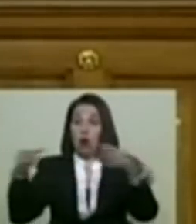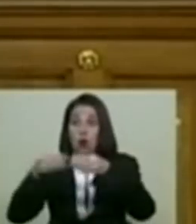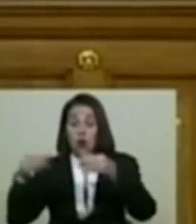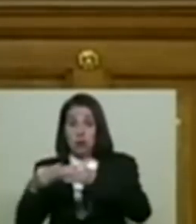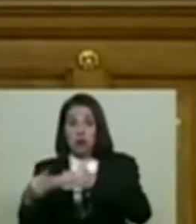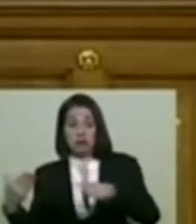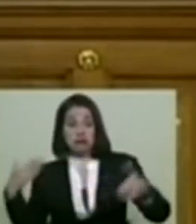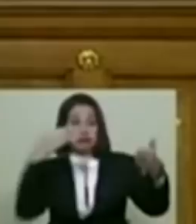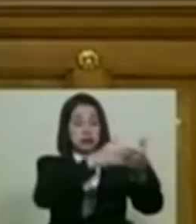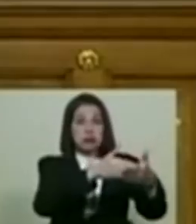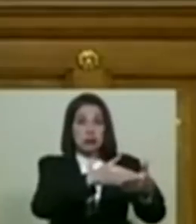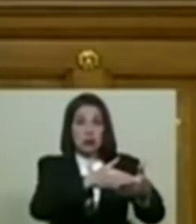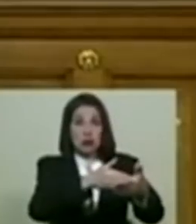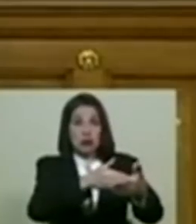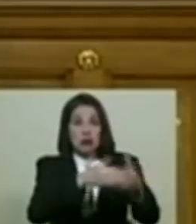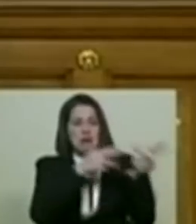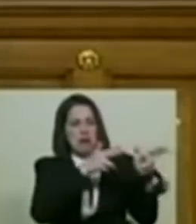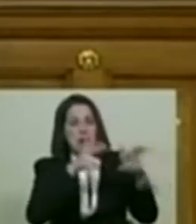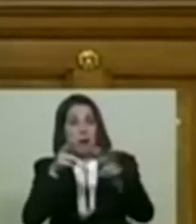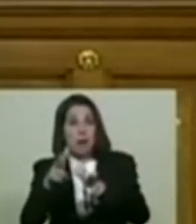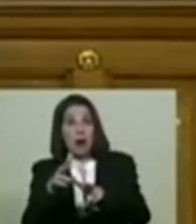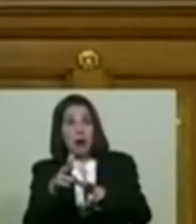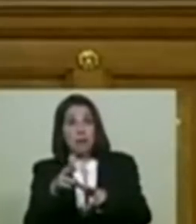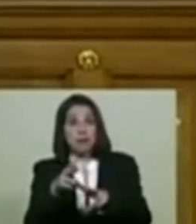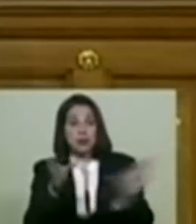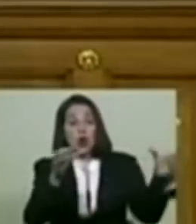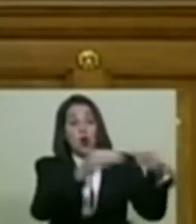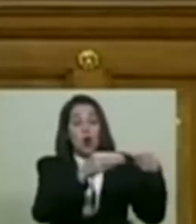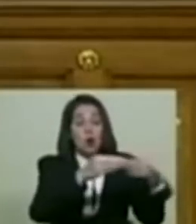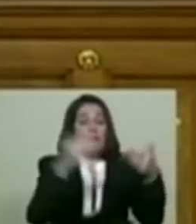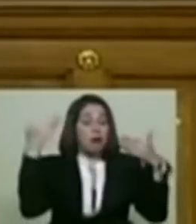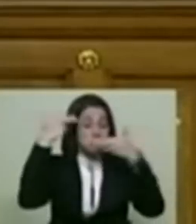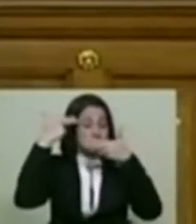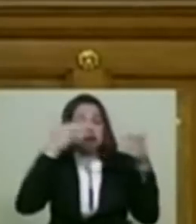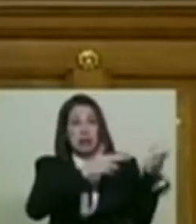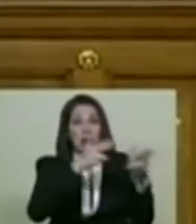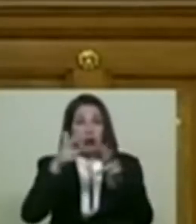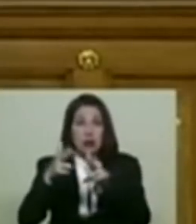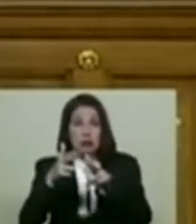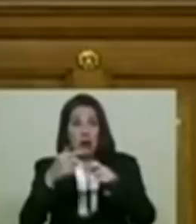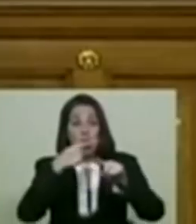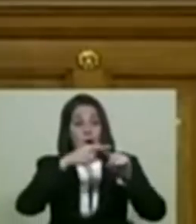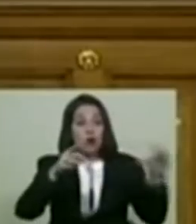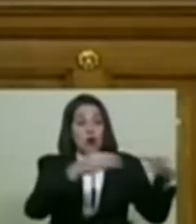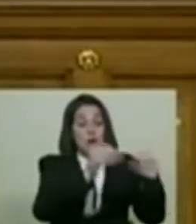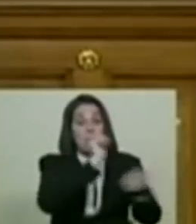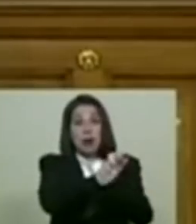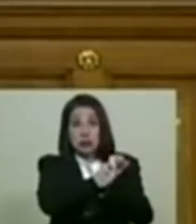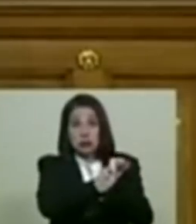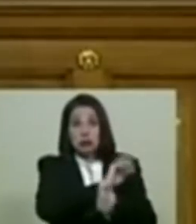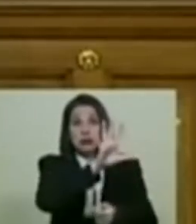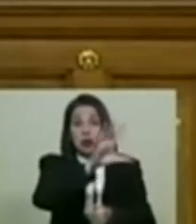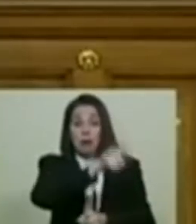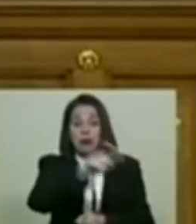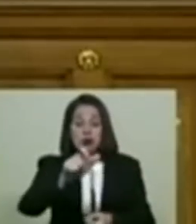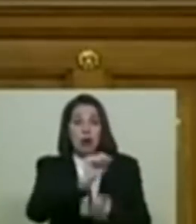actuar, cayeron abatidos, una parte del grupo terrorista, otra está capturado, hay más de 5